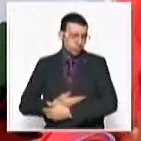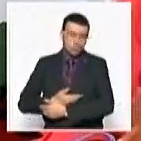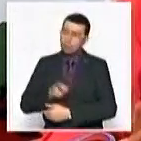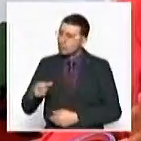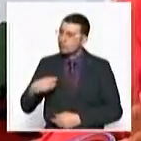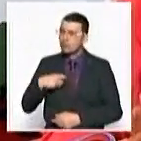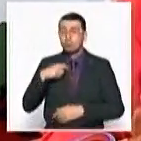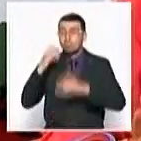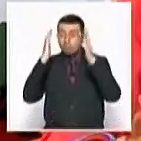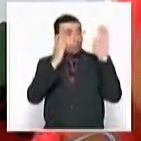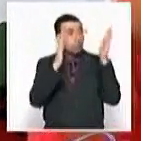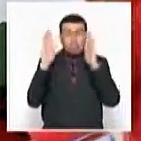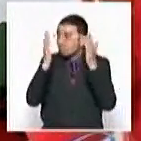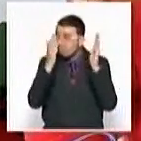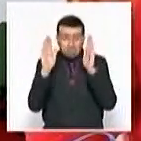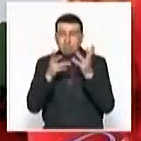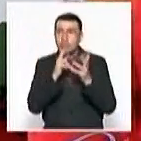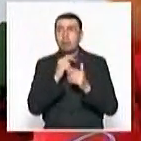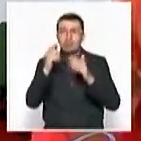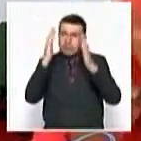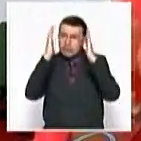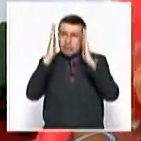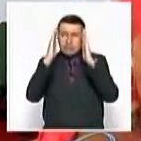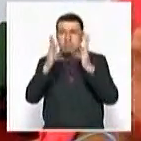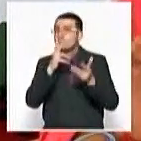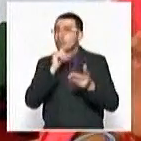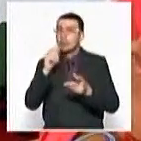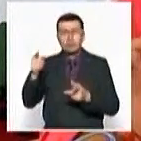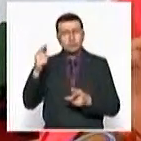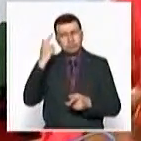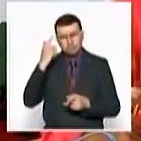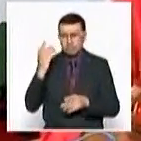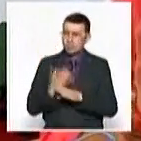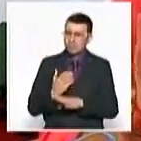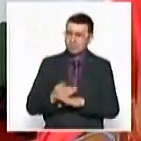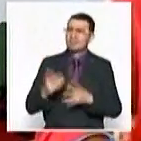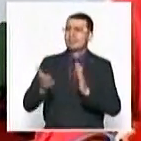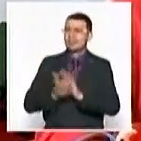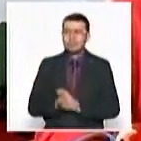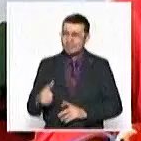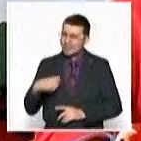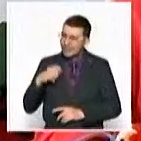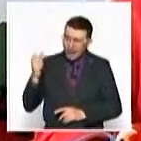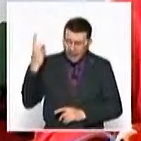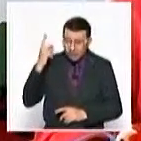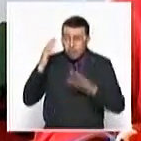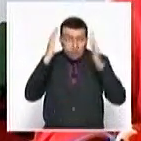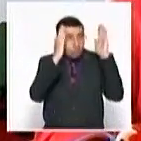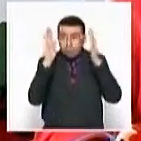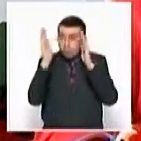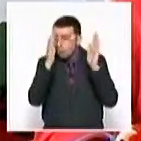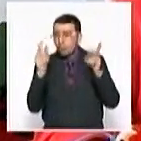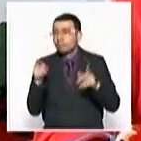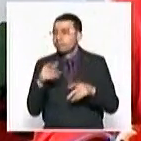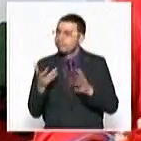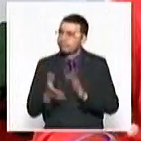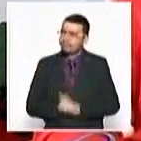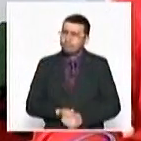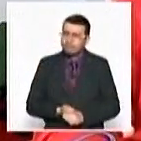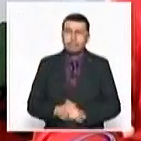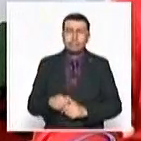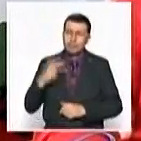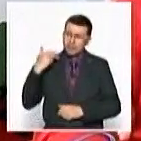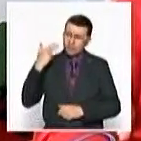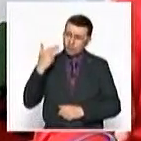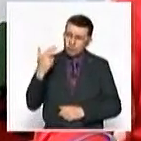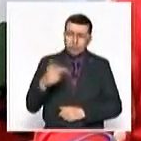déficit de atención. Entonces, problemas como en el desarrollo mental que uno dice, es como, tiene algo. Y entonces uno hace la historia